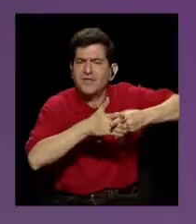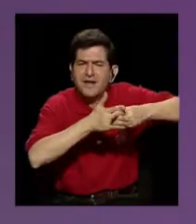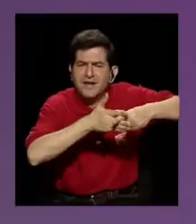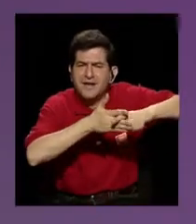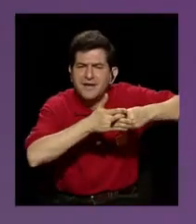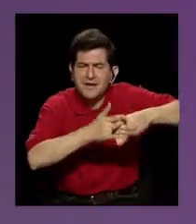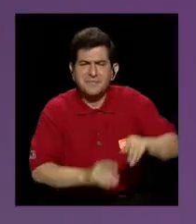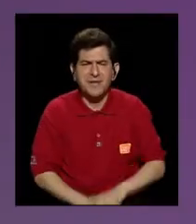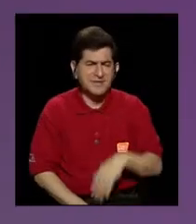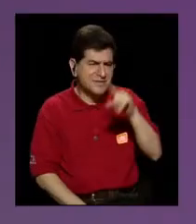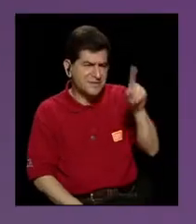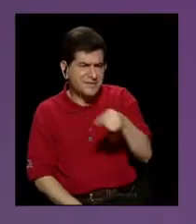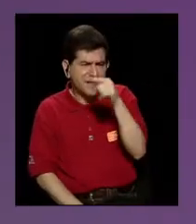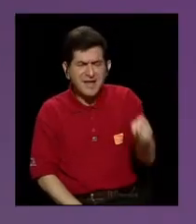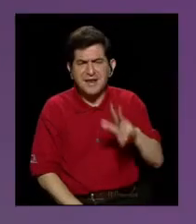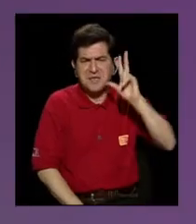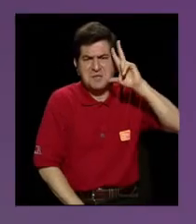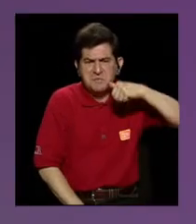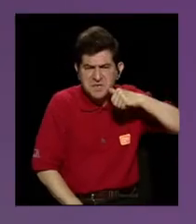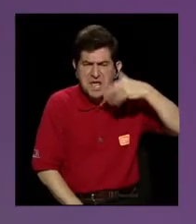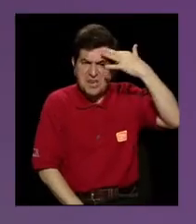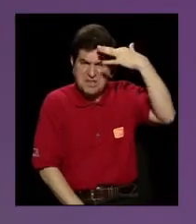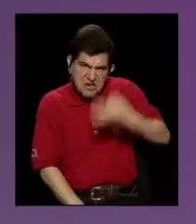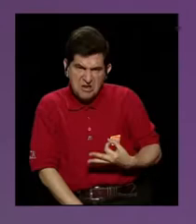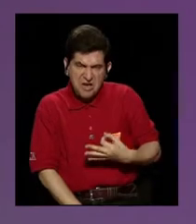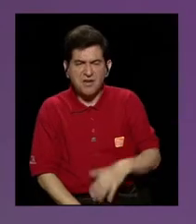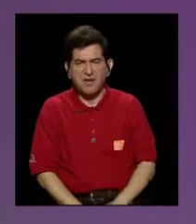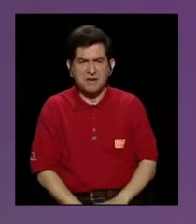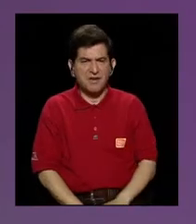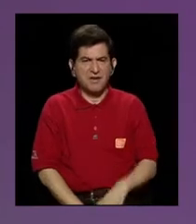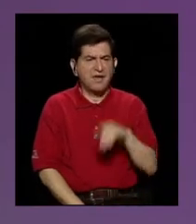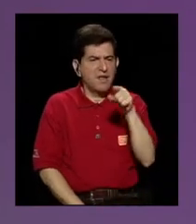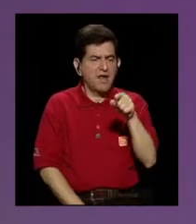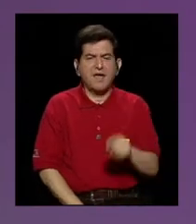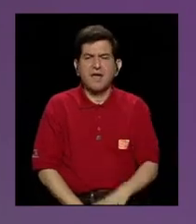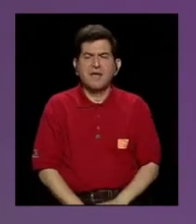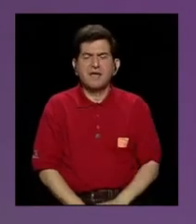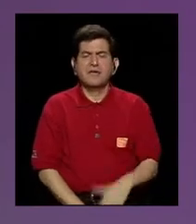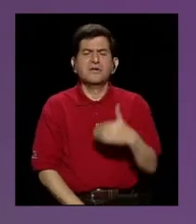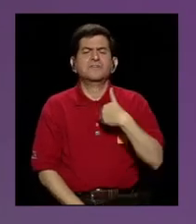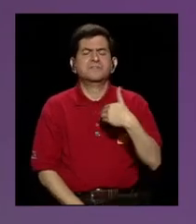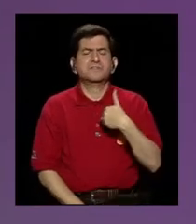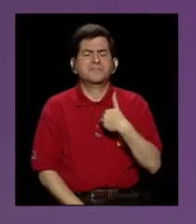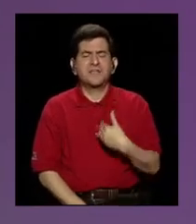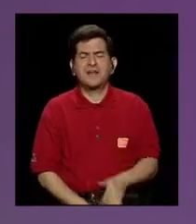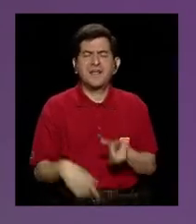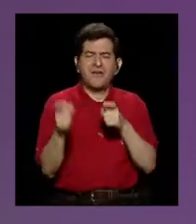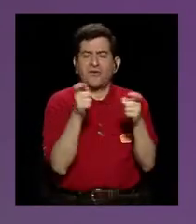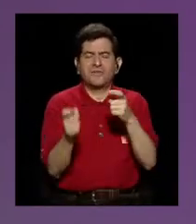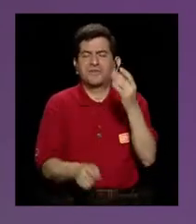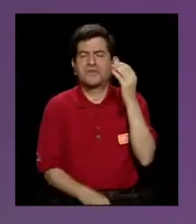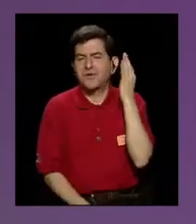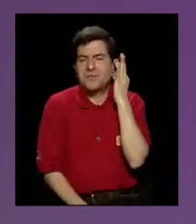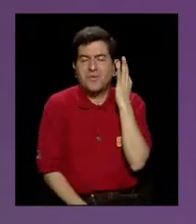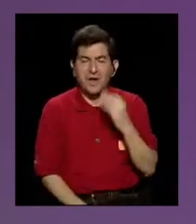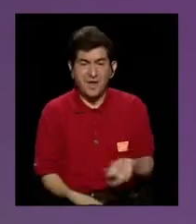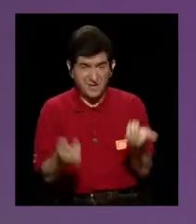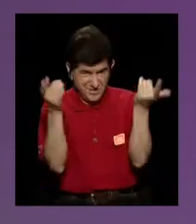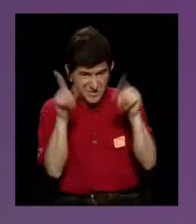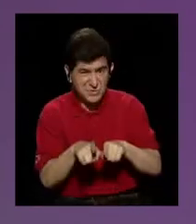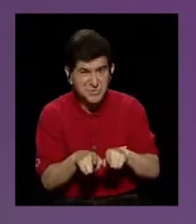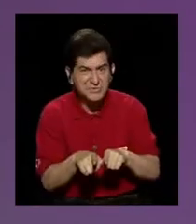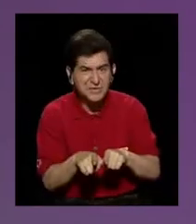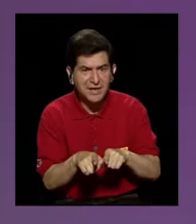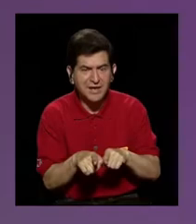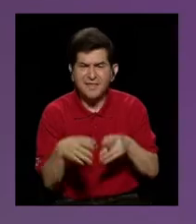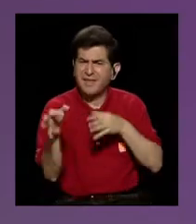herramientas para quitar ese machismo y siguen creyendo que son ellos los que poseen a las mujeres. ¿Está pasando esto?